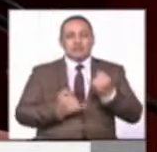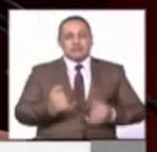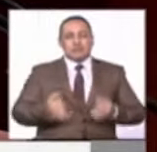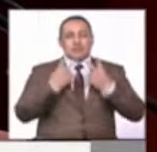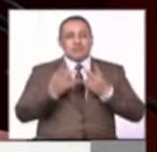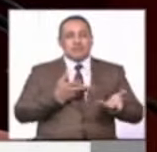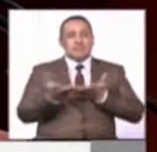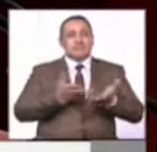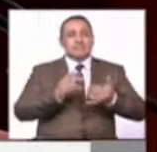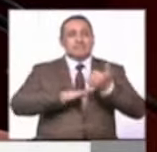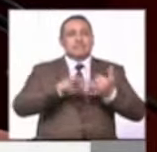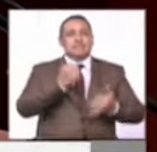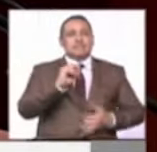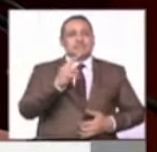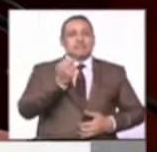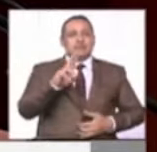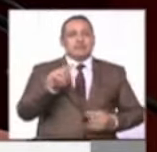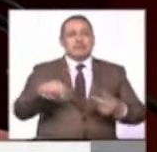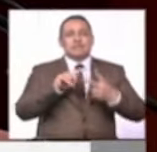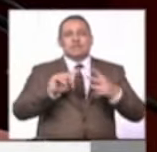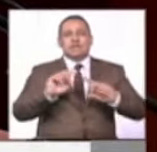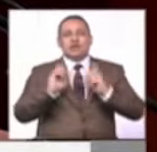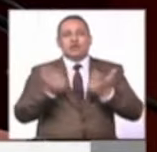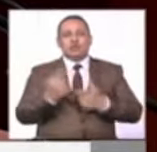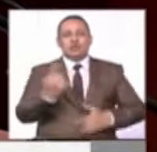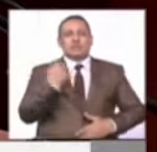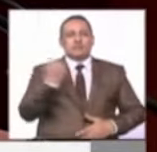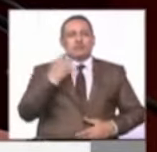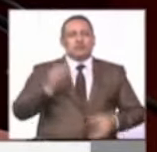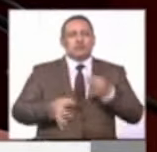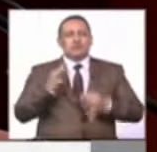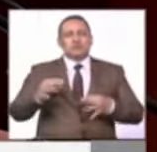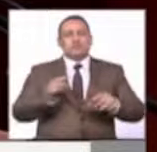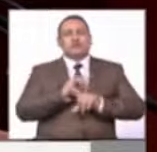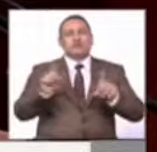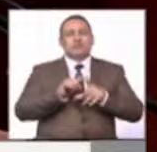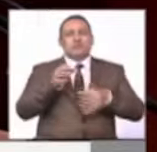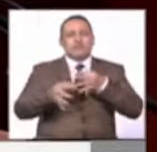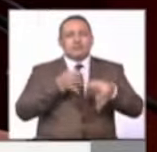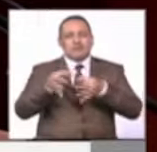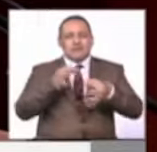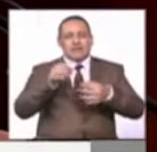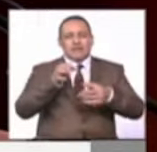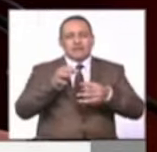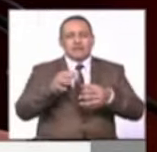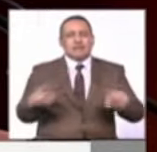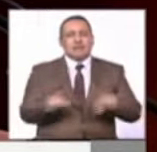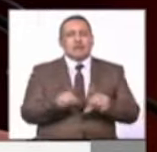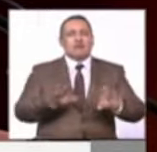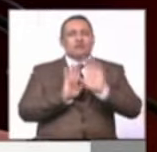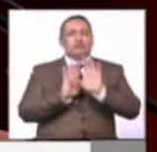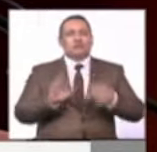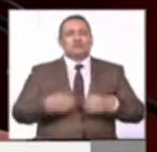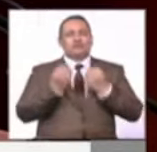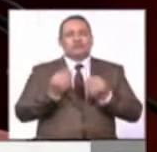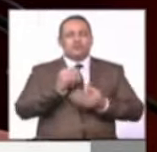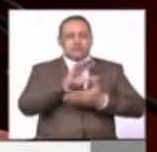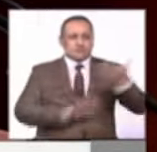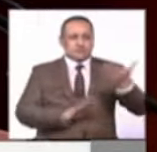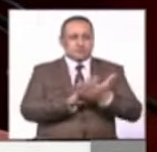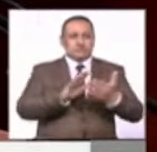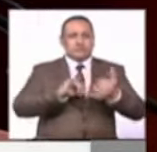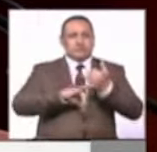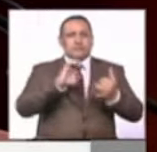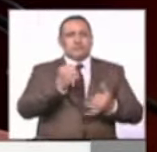servir ni el ni la junta Nacional de Justicia pueden interpretar la Constitución y que como el informe de